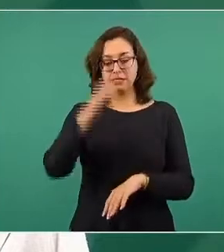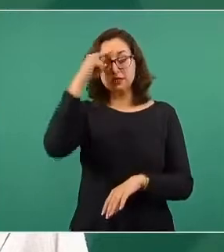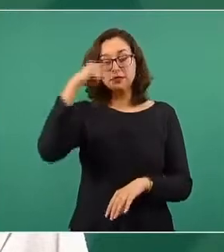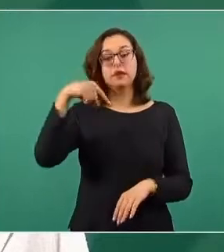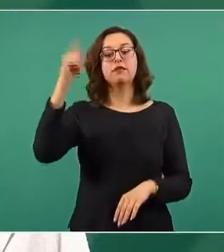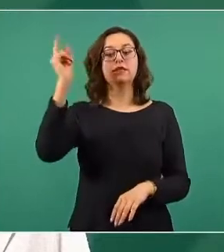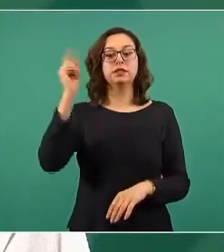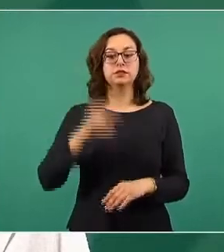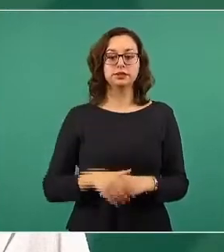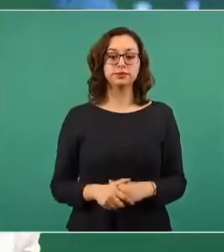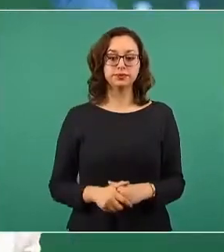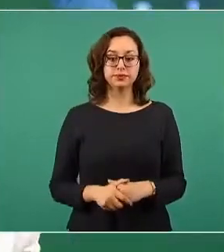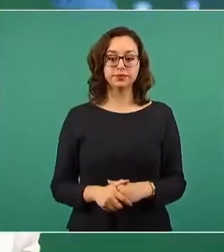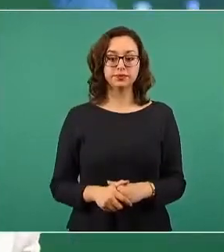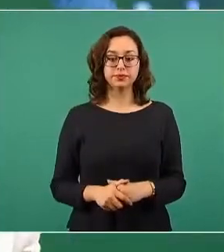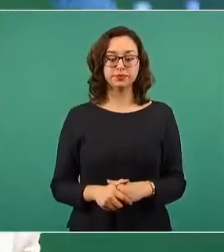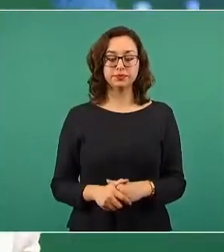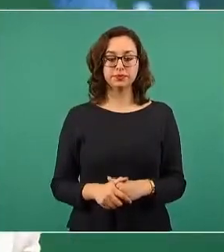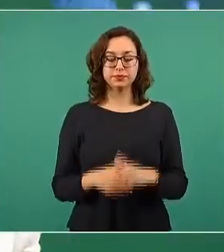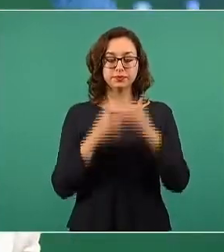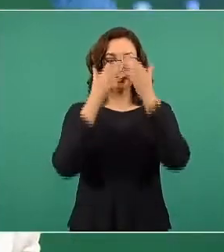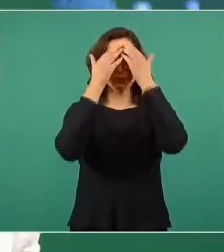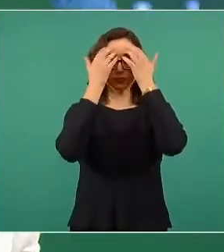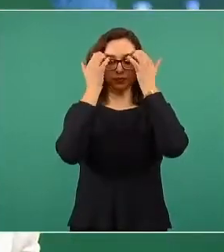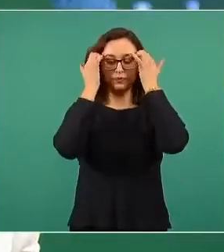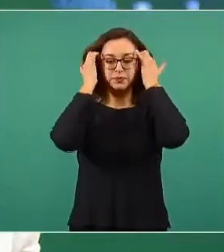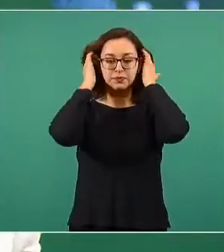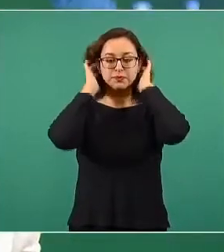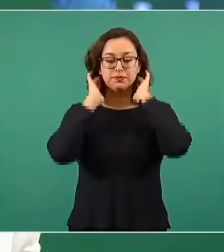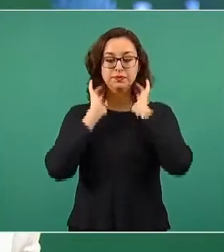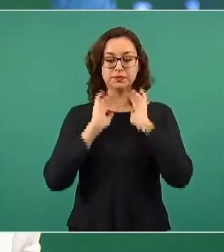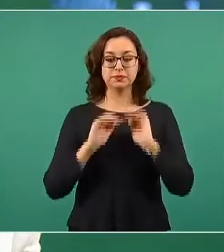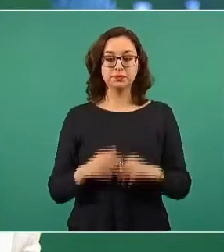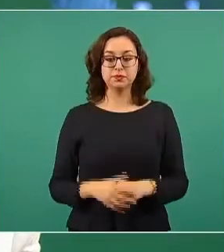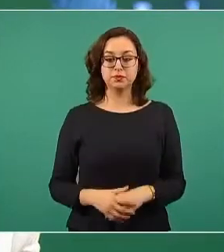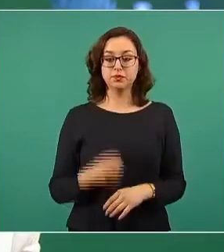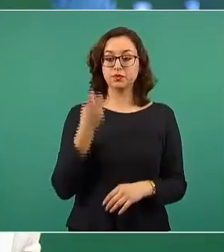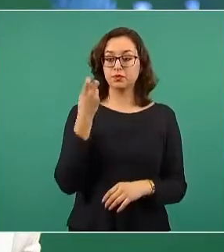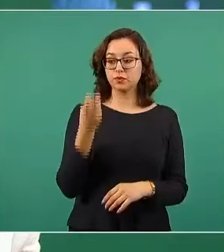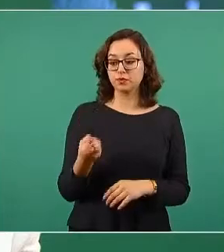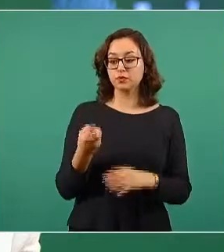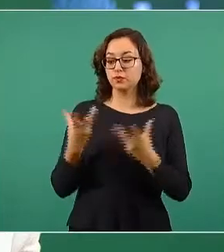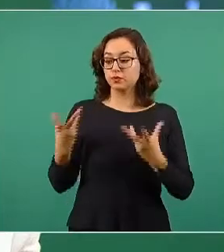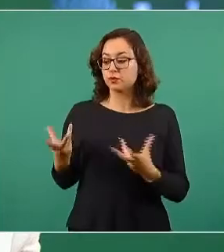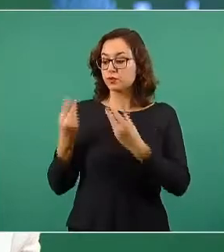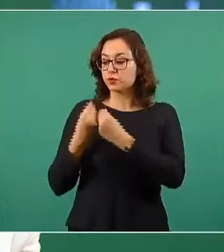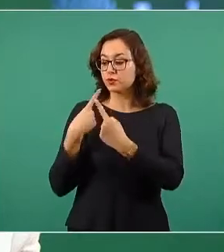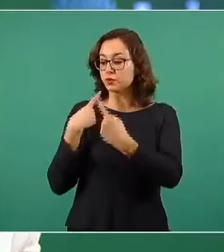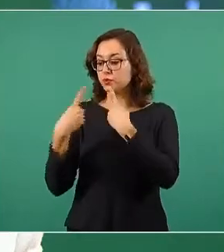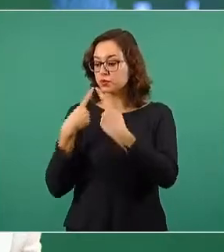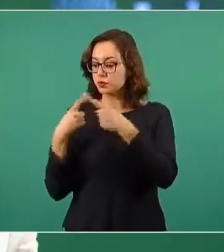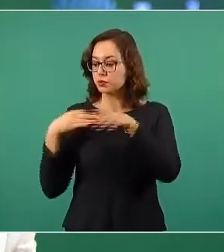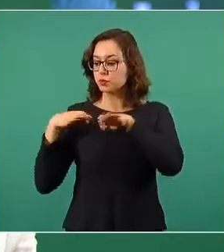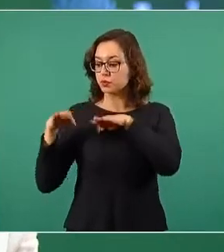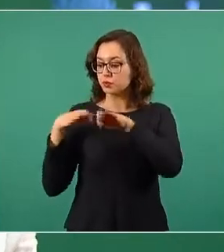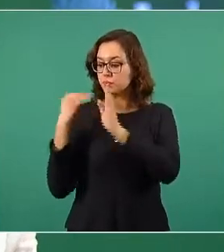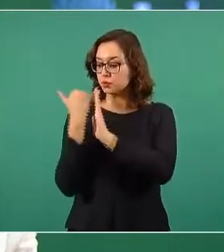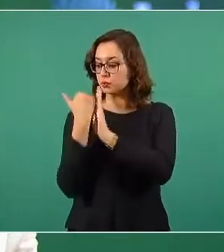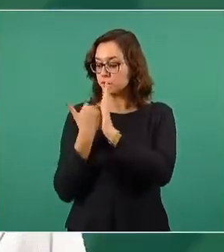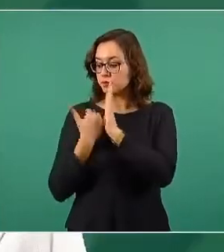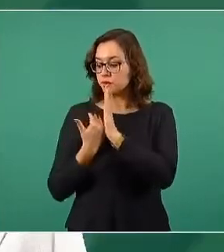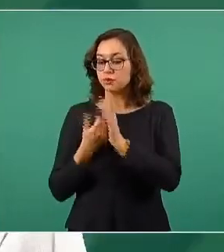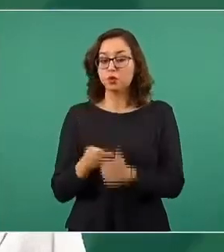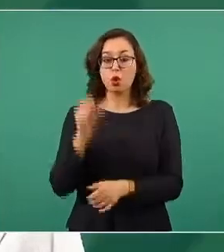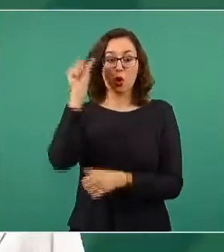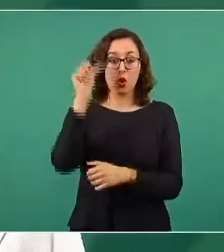posible. Entonces, como producto de este trabajo, estaremos próximos a anunciar ya, no lo vamos a hacer hoy,